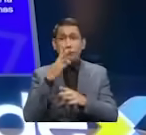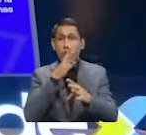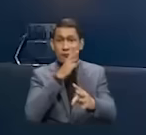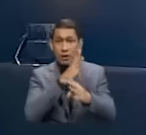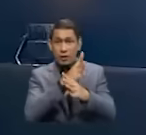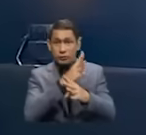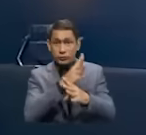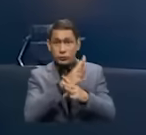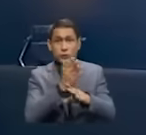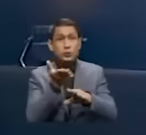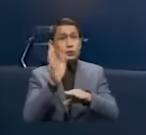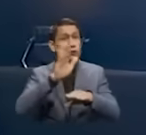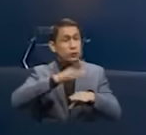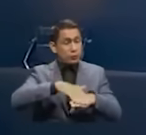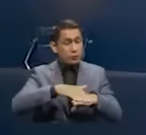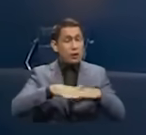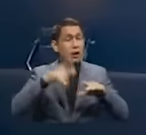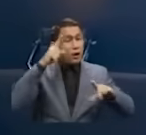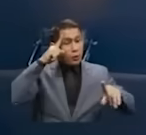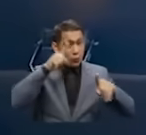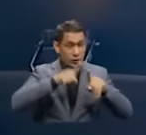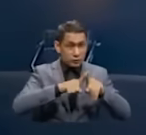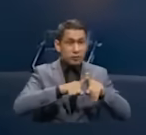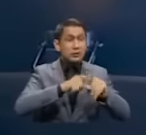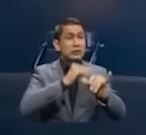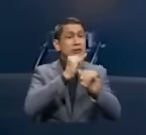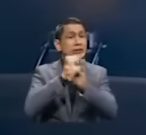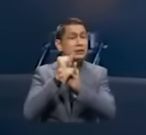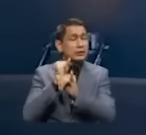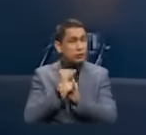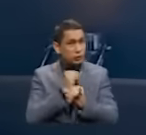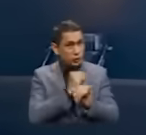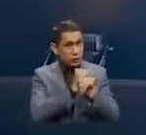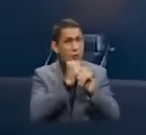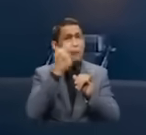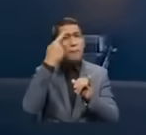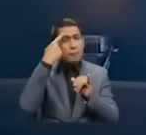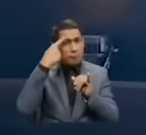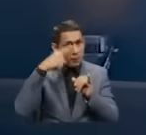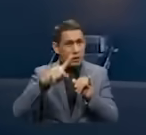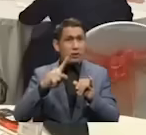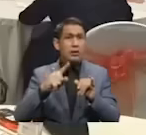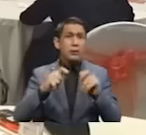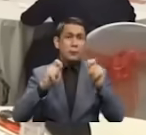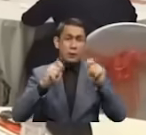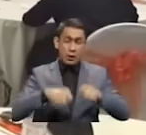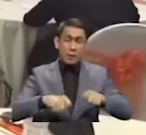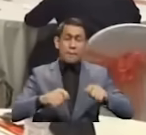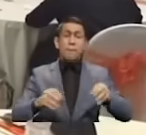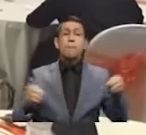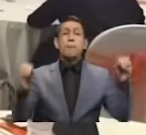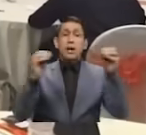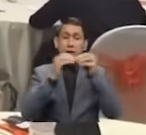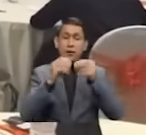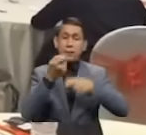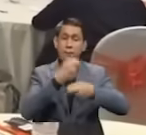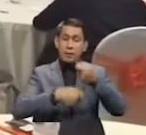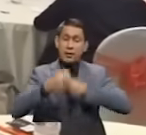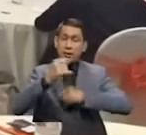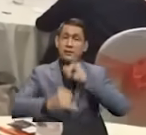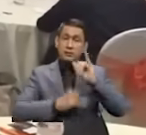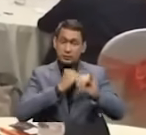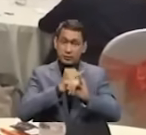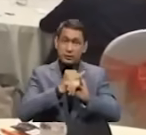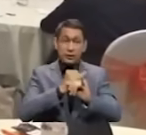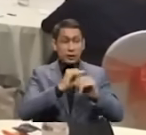de la cooperación y la coordinación interinstitucional para potenciar el comercio exterior e impulsar la independencia económica de